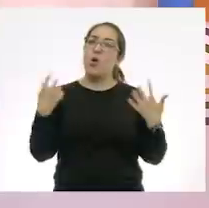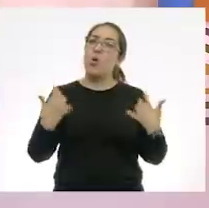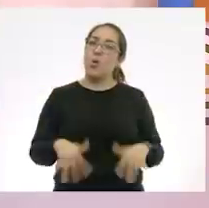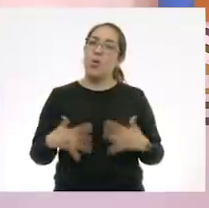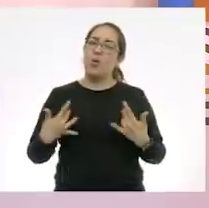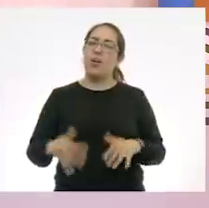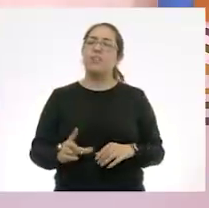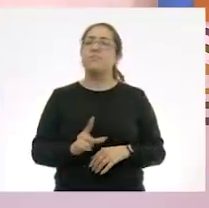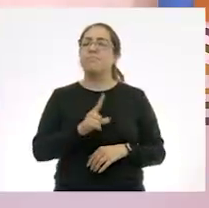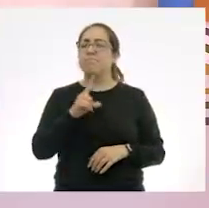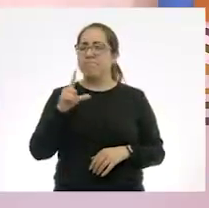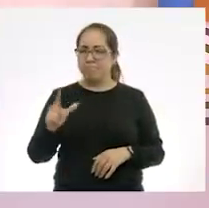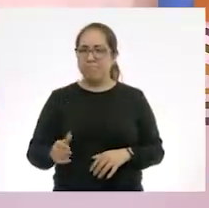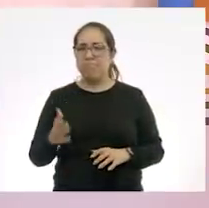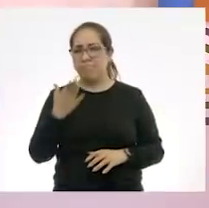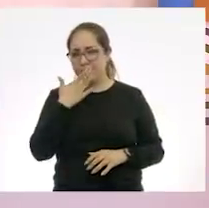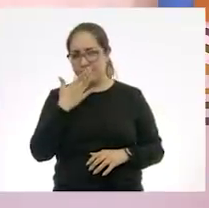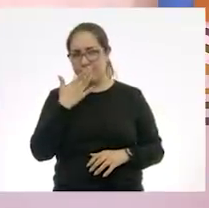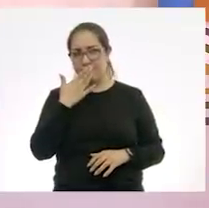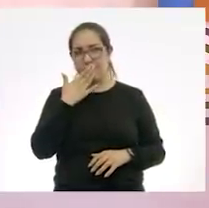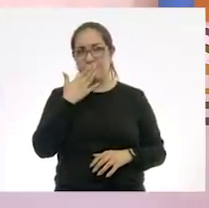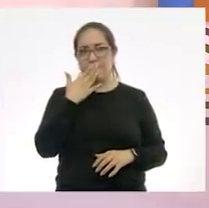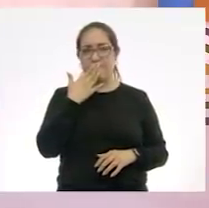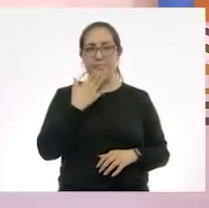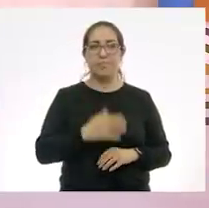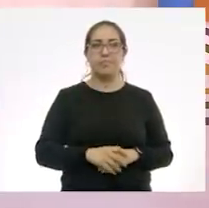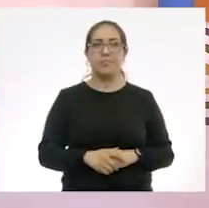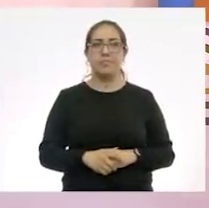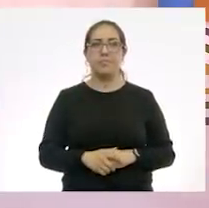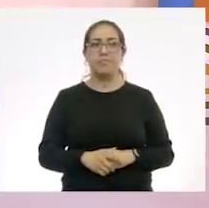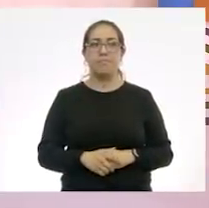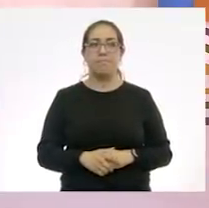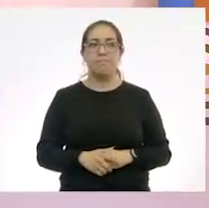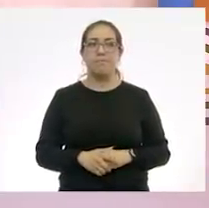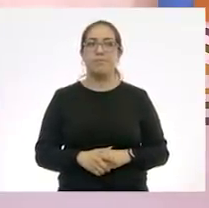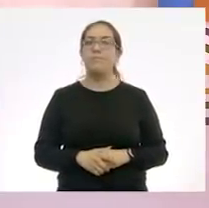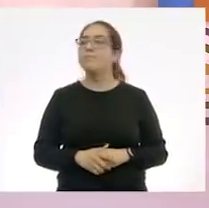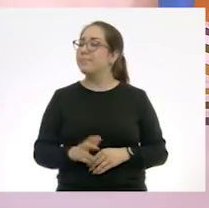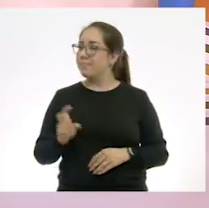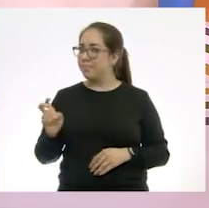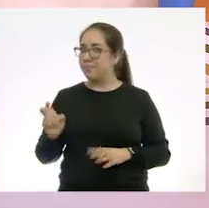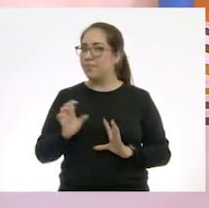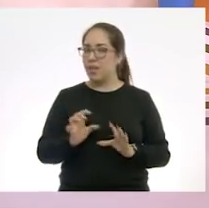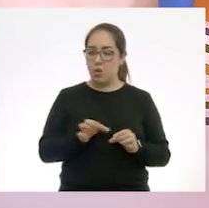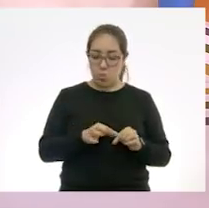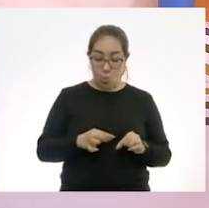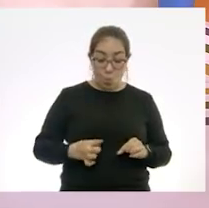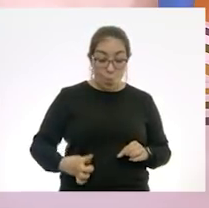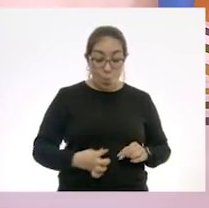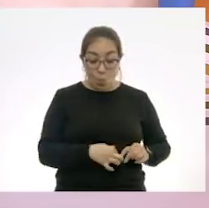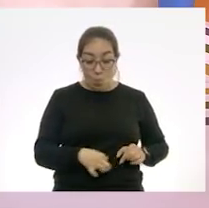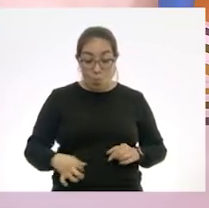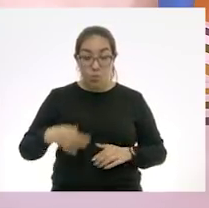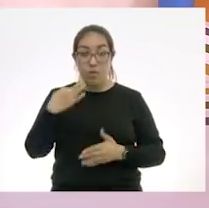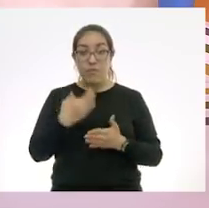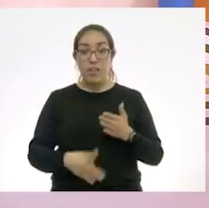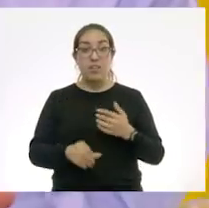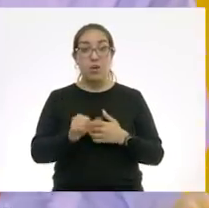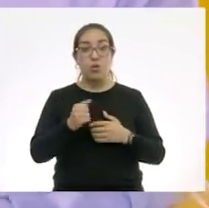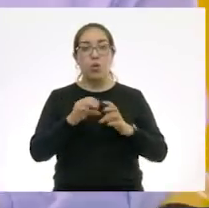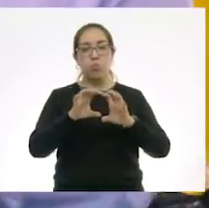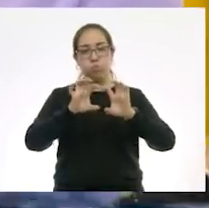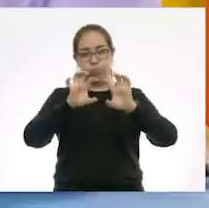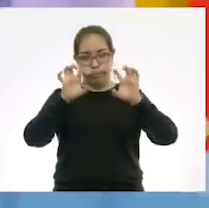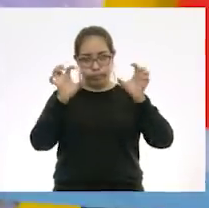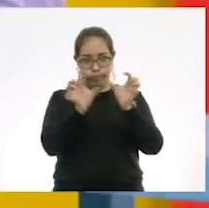luego, bueno, ya veíamos, y me lo dijeron, si ya tenemos al intestino delgado... pues entonces falta el grueso.